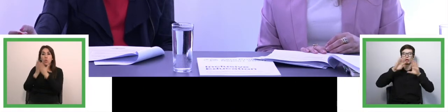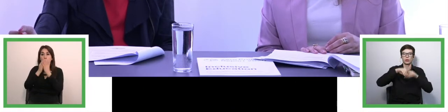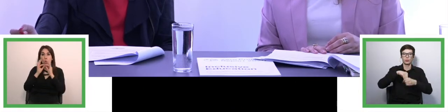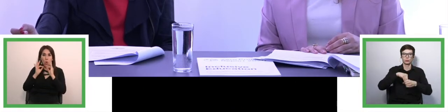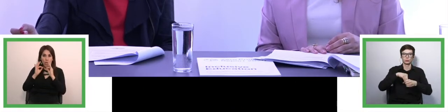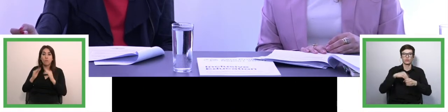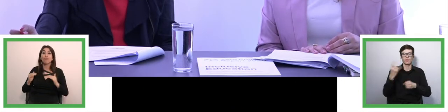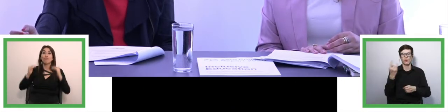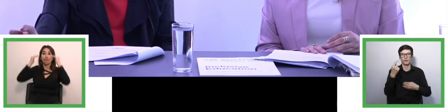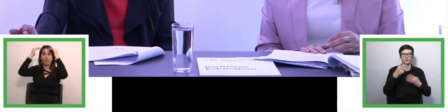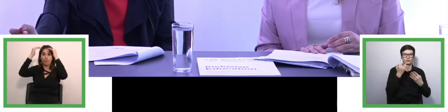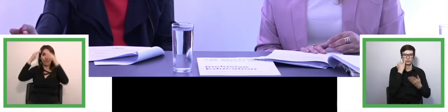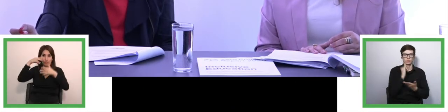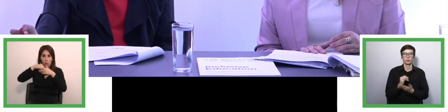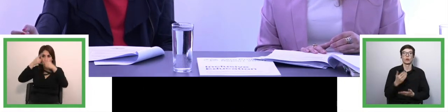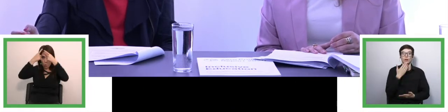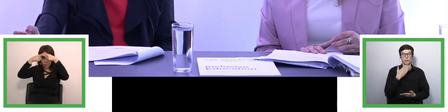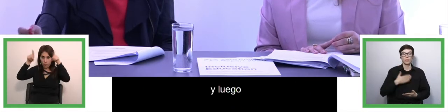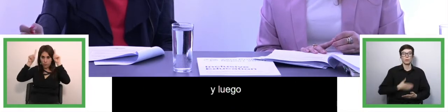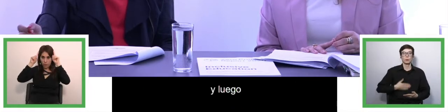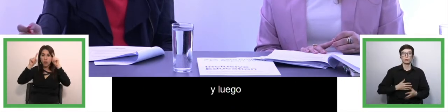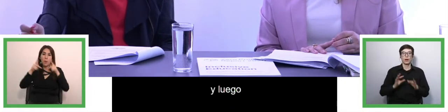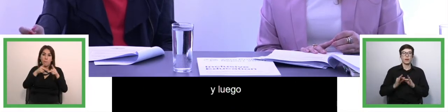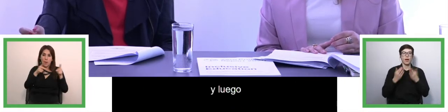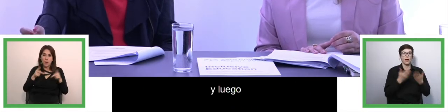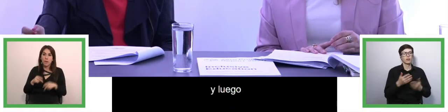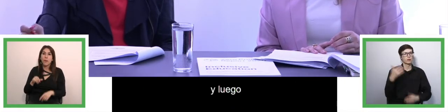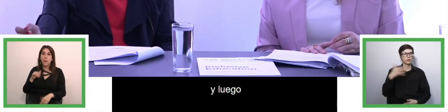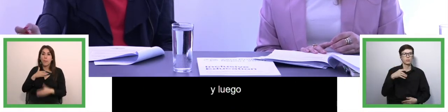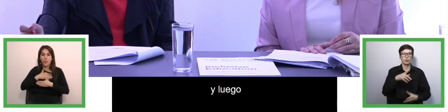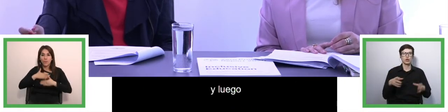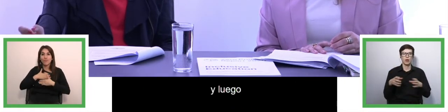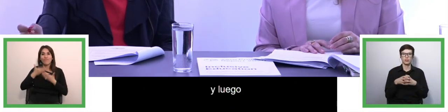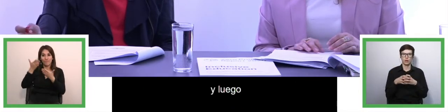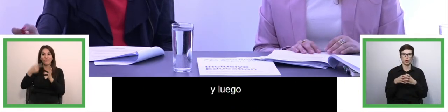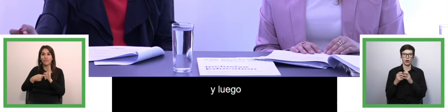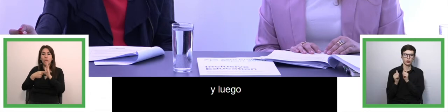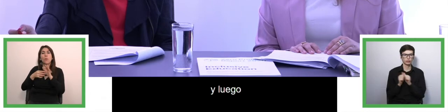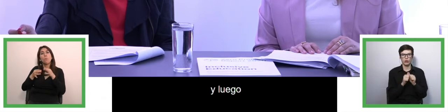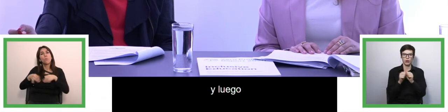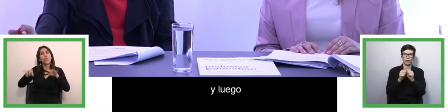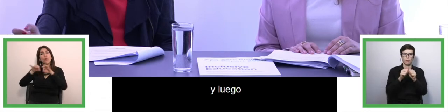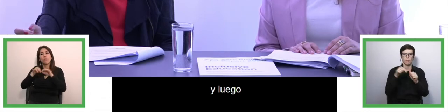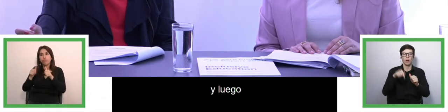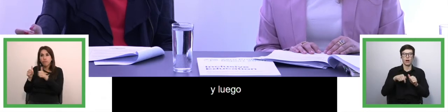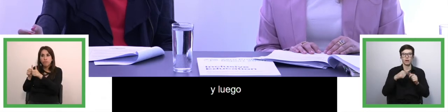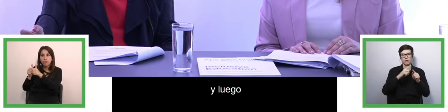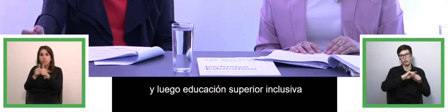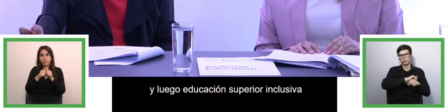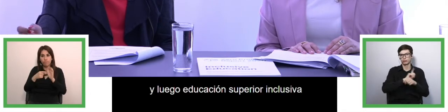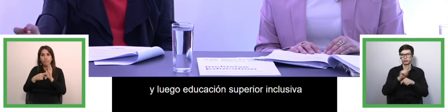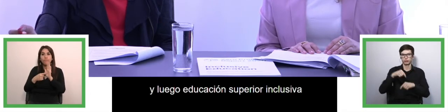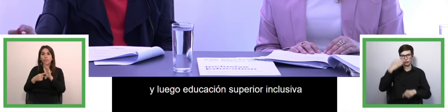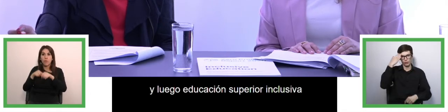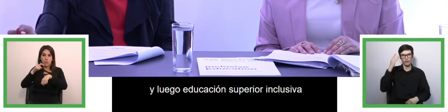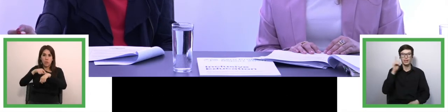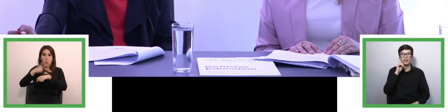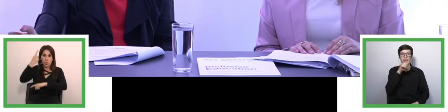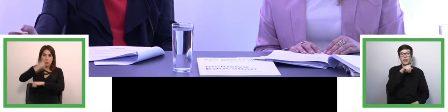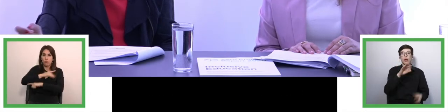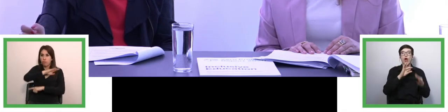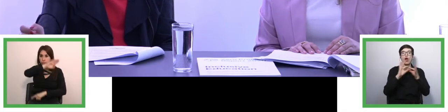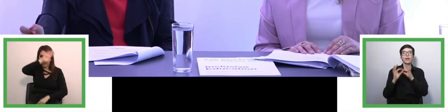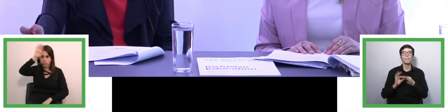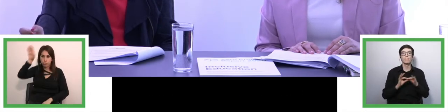gustaría agradecer a una importante organización que nos estará acompañando durante toda esta jornada. Se trata de Olimpiadas